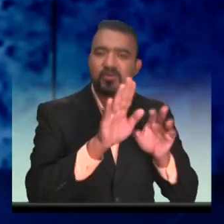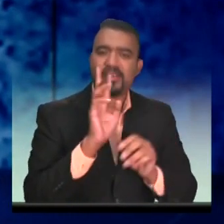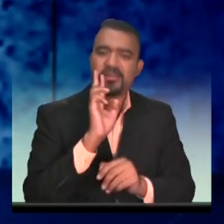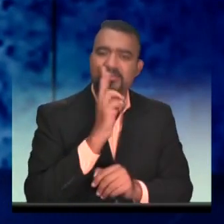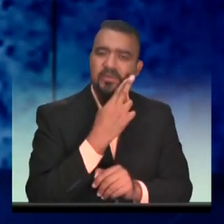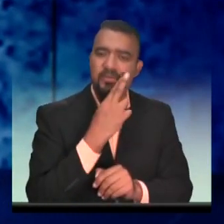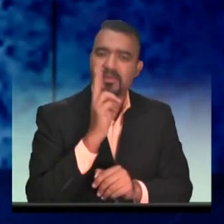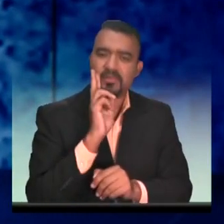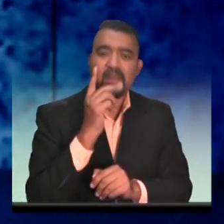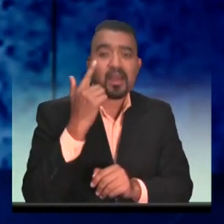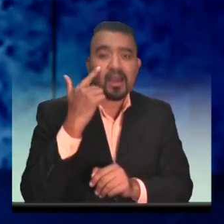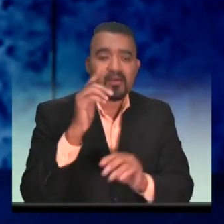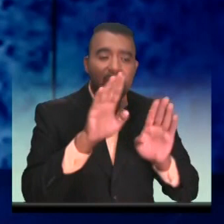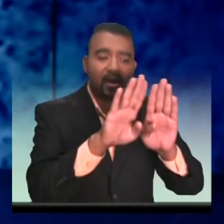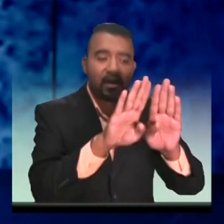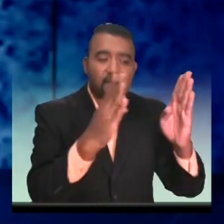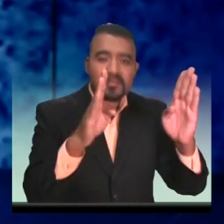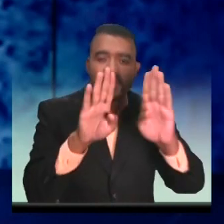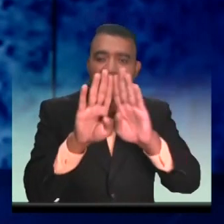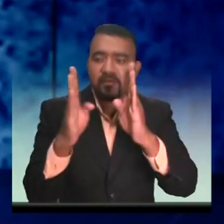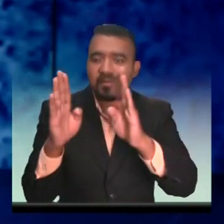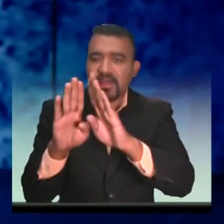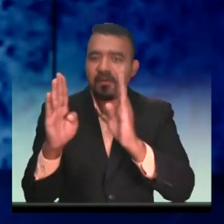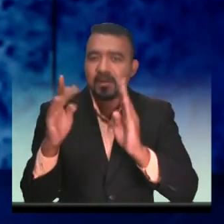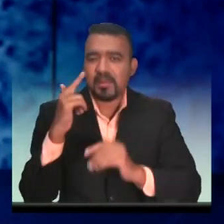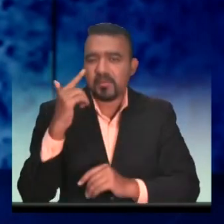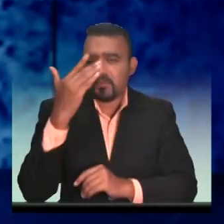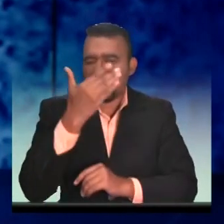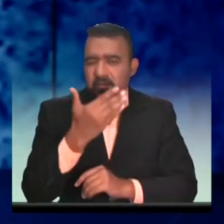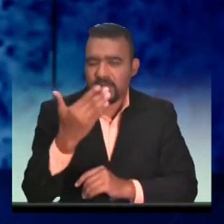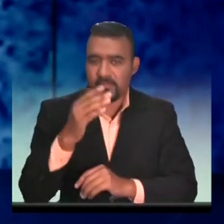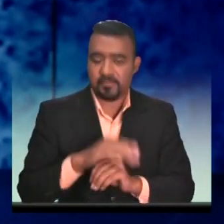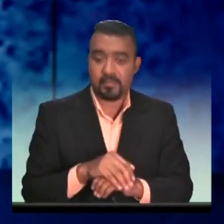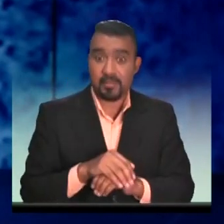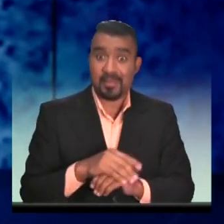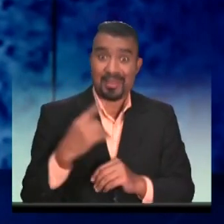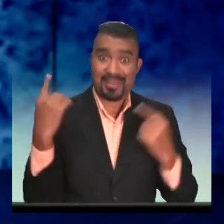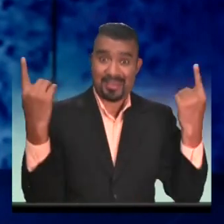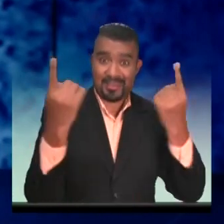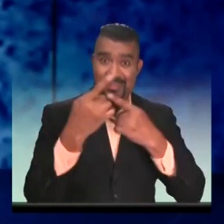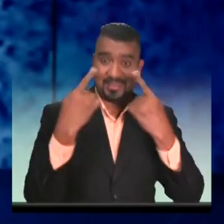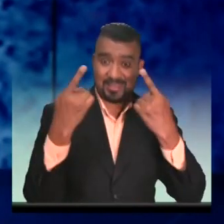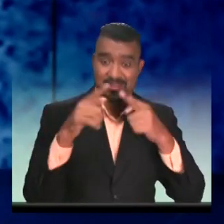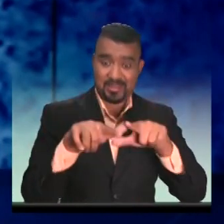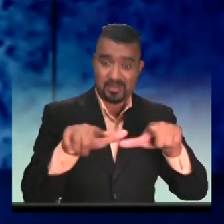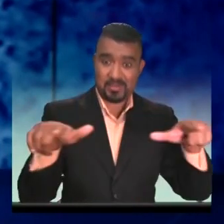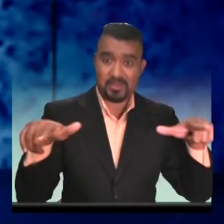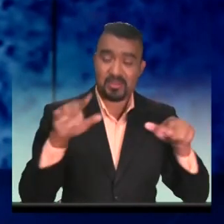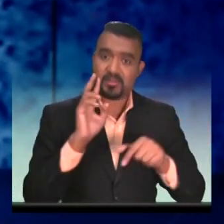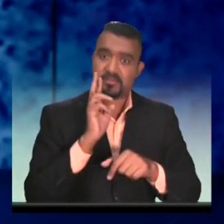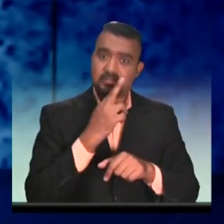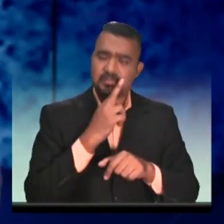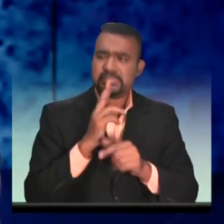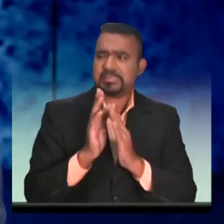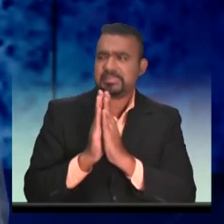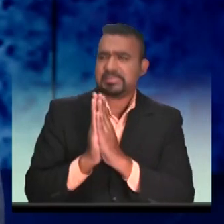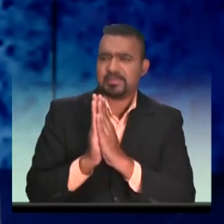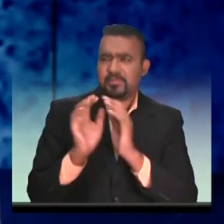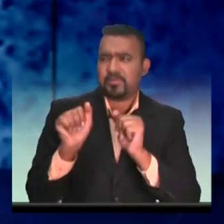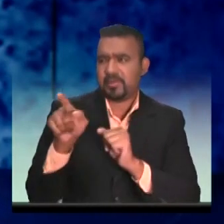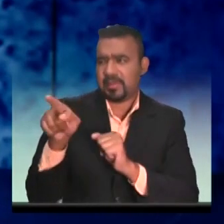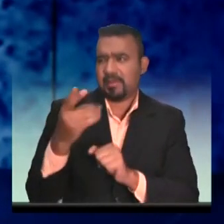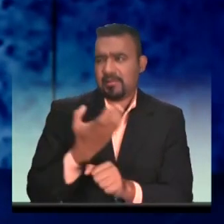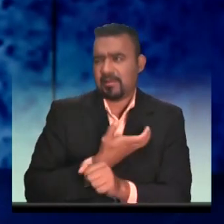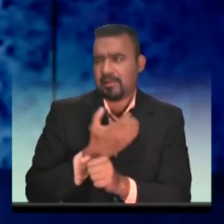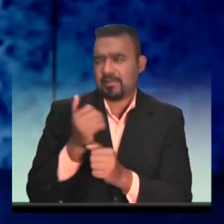las mesas de los restaurantes. Por su parte, el sector gastronómico de Medellín también le solicita al alcalde Daniel Quintero que se sume